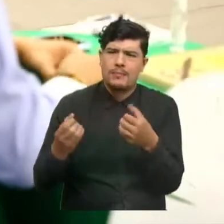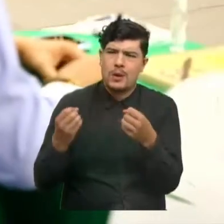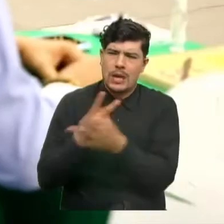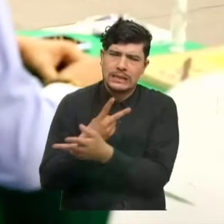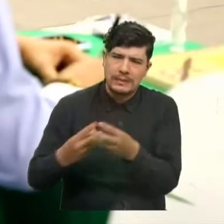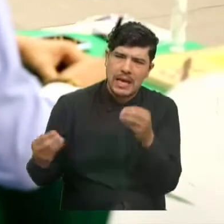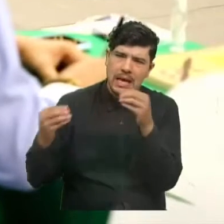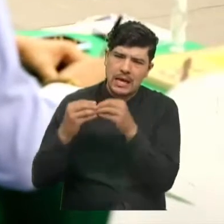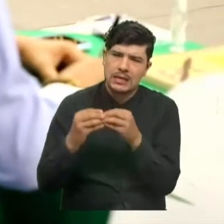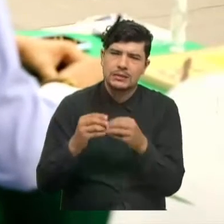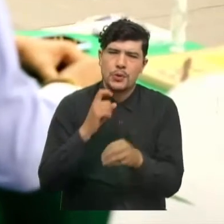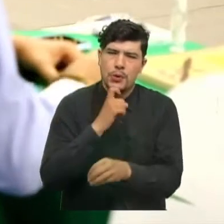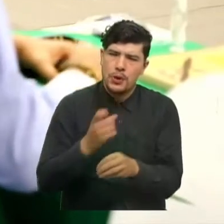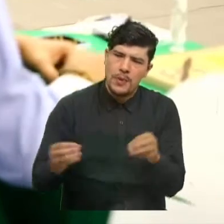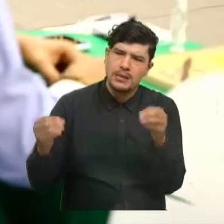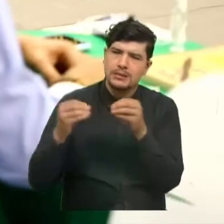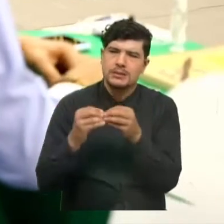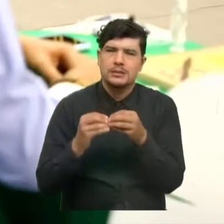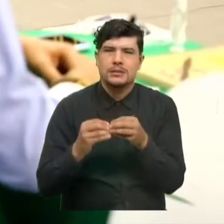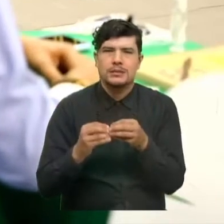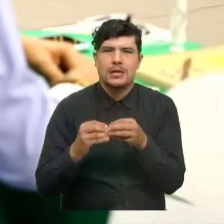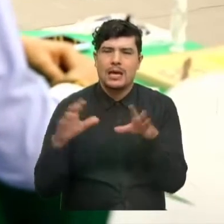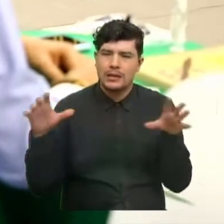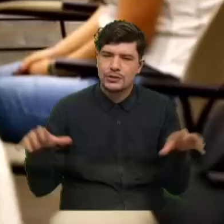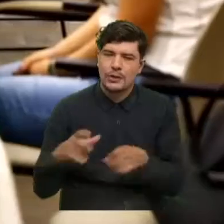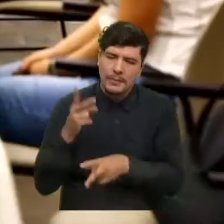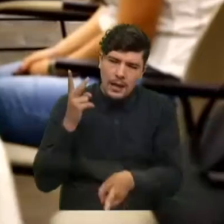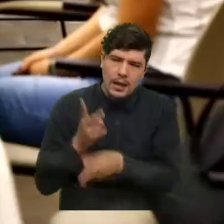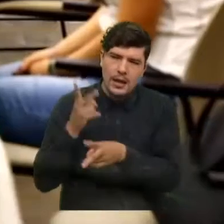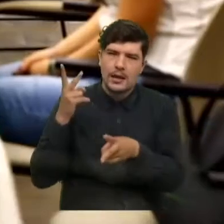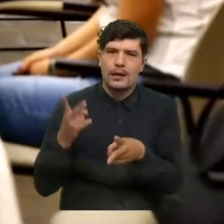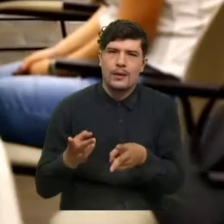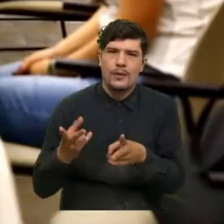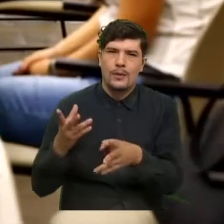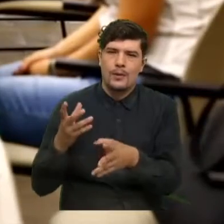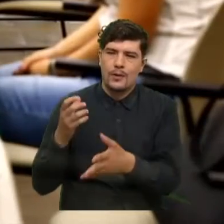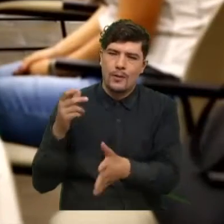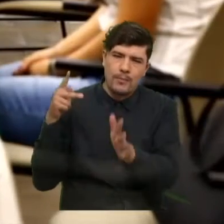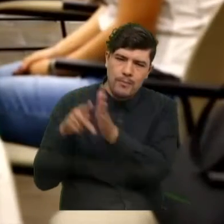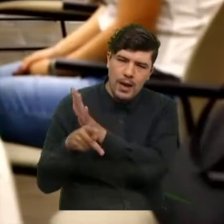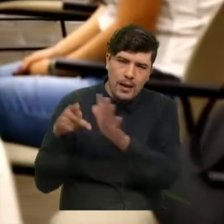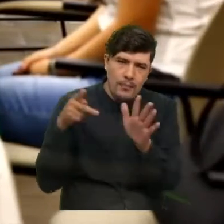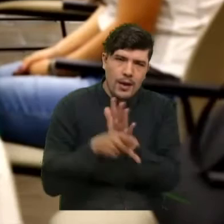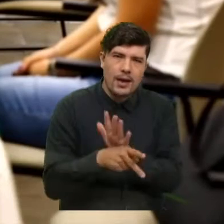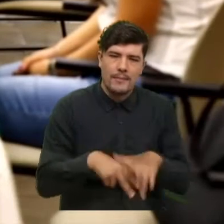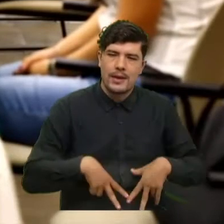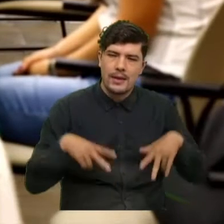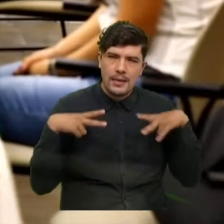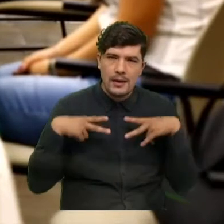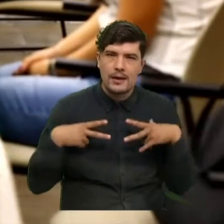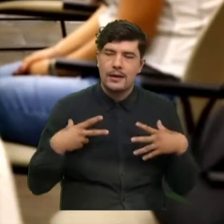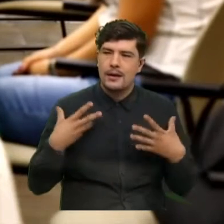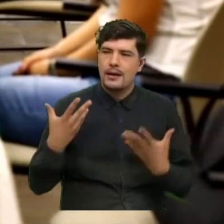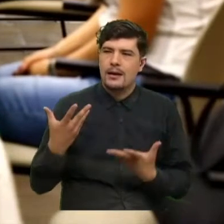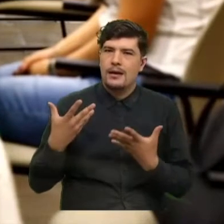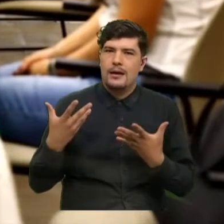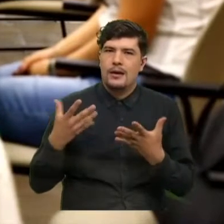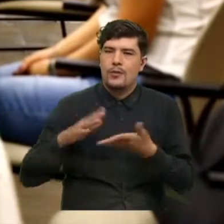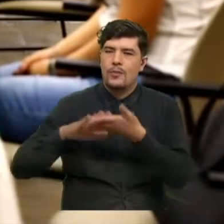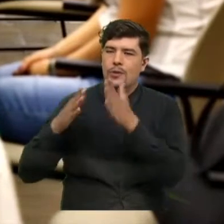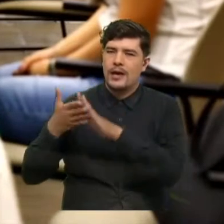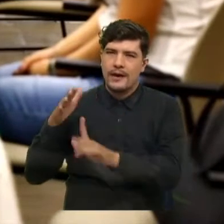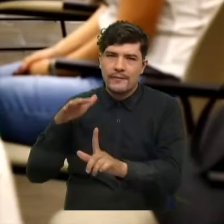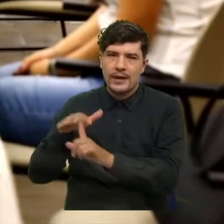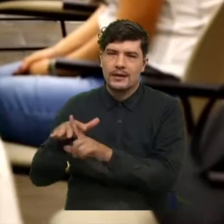no puede más vandalismo no puede haber más atentados contra la vida y la integridad de la población y también contra los